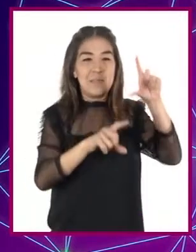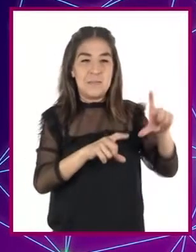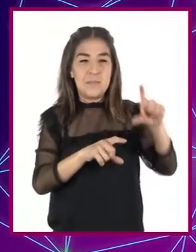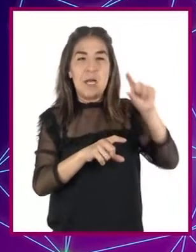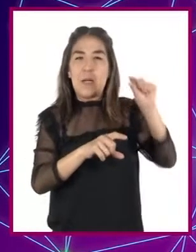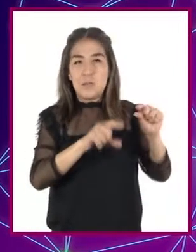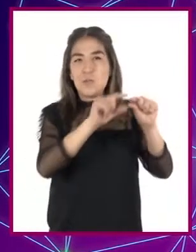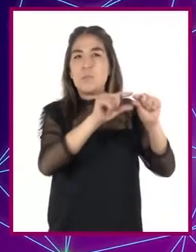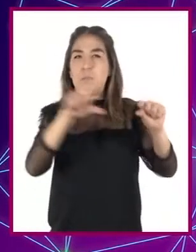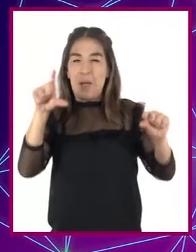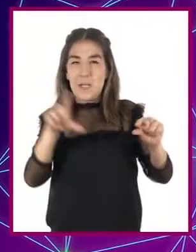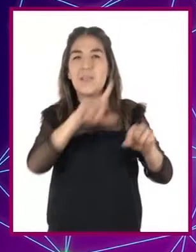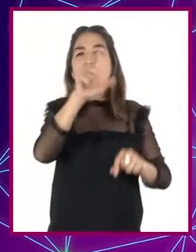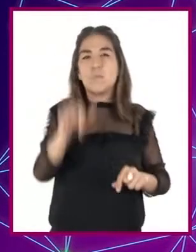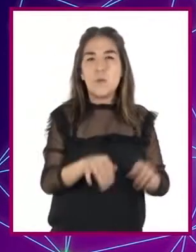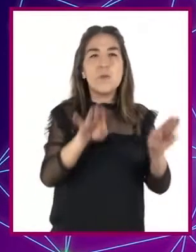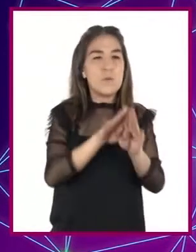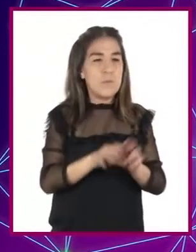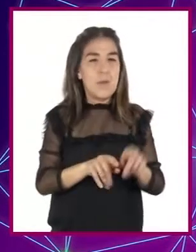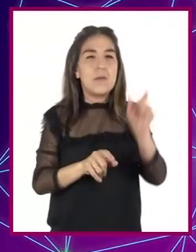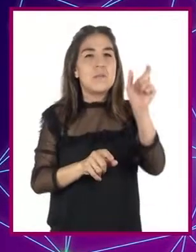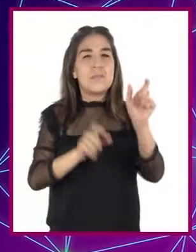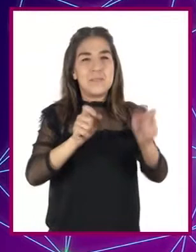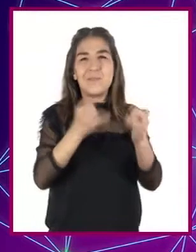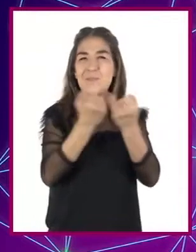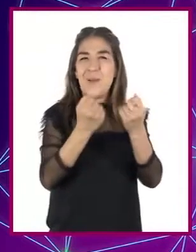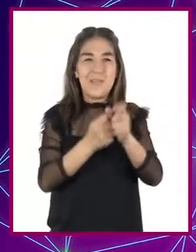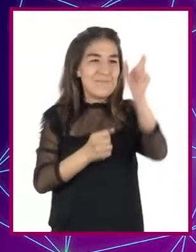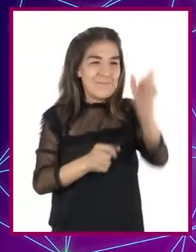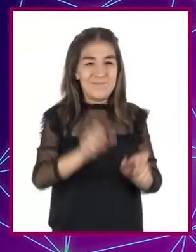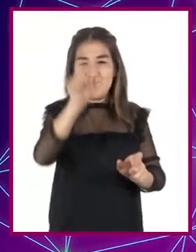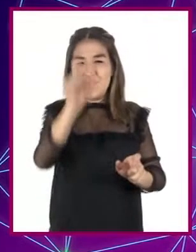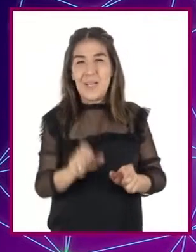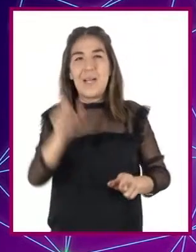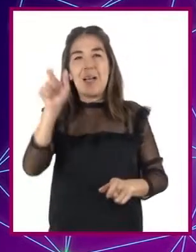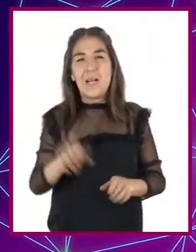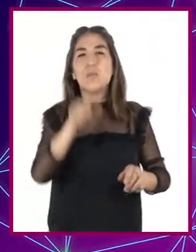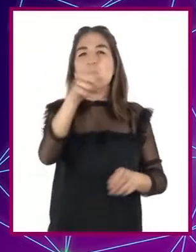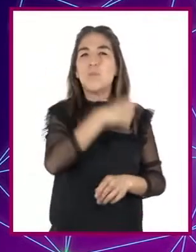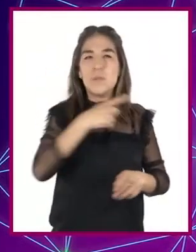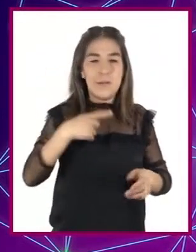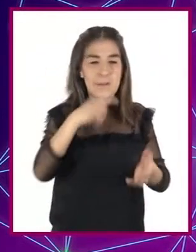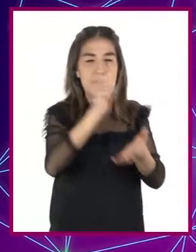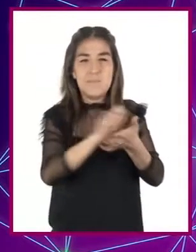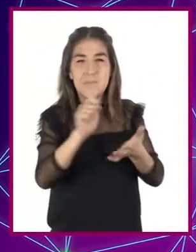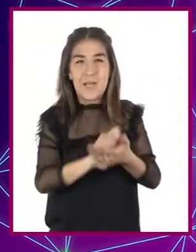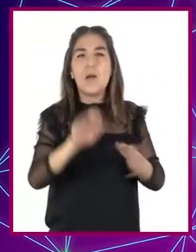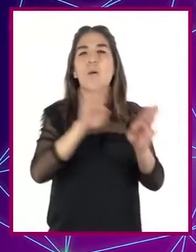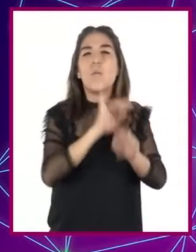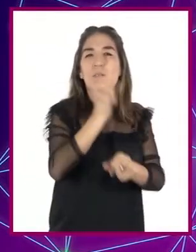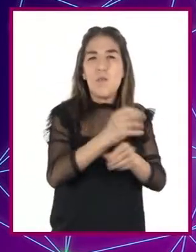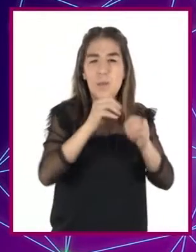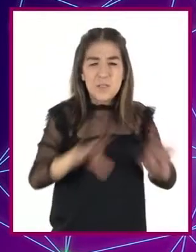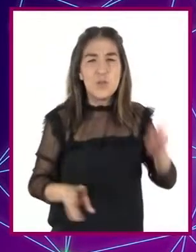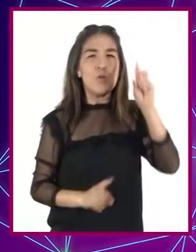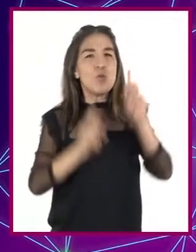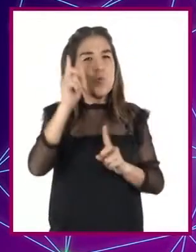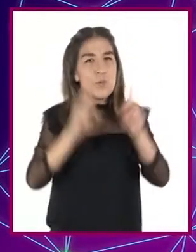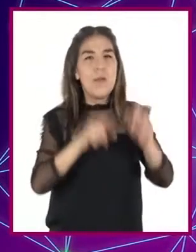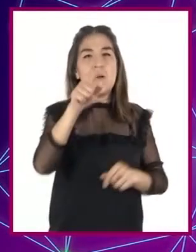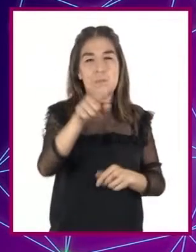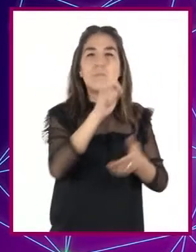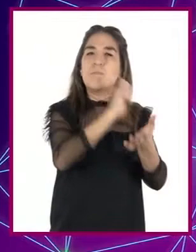pueden agruparlos en intervalos. Lleven un registro de los procedimientos, dudas y definiciones. ¿Ya